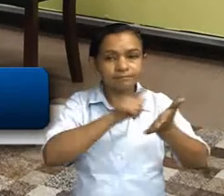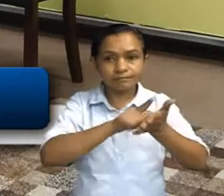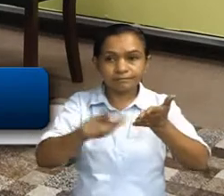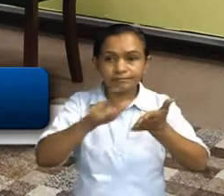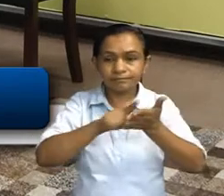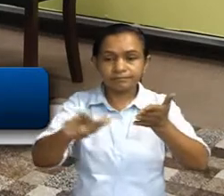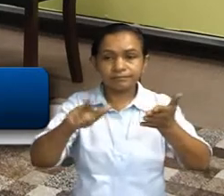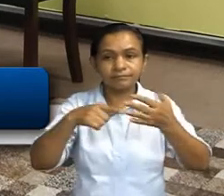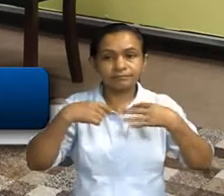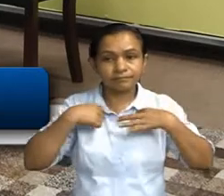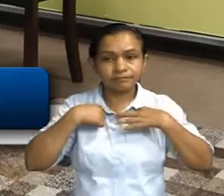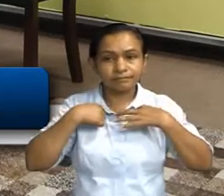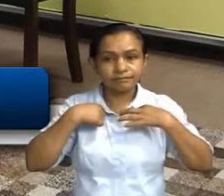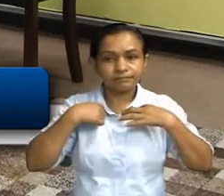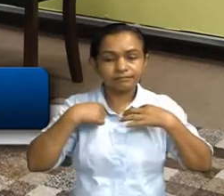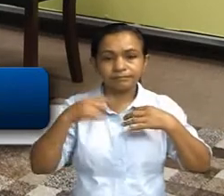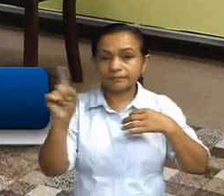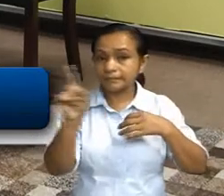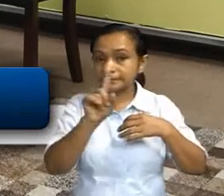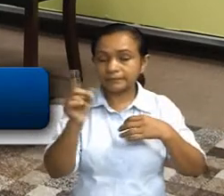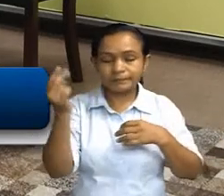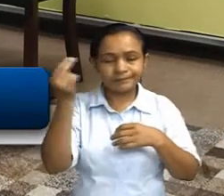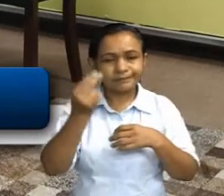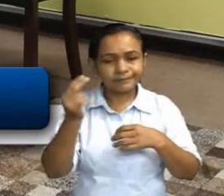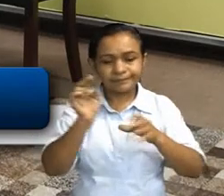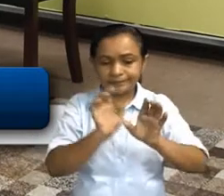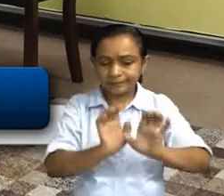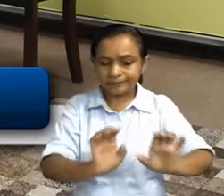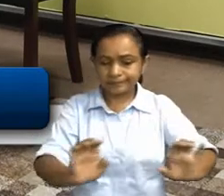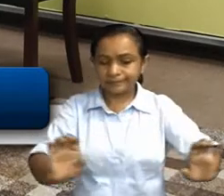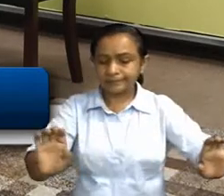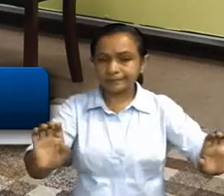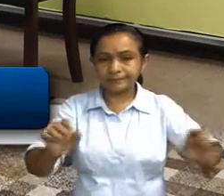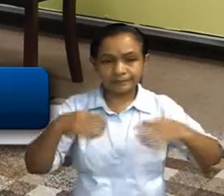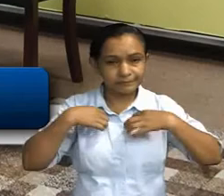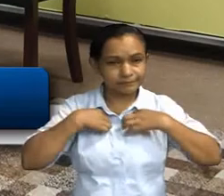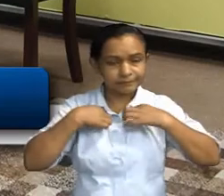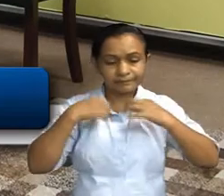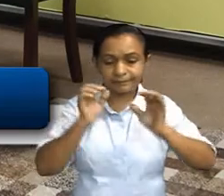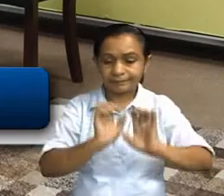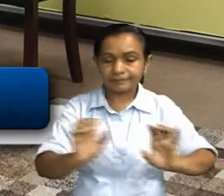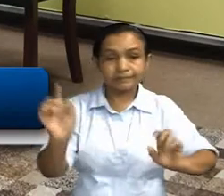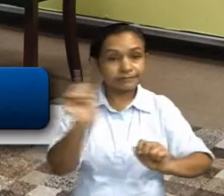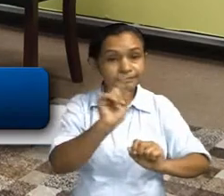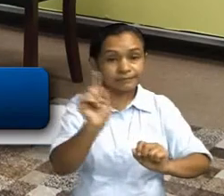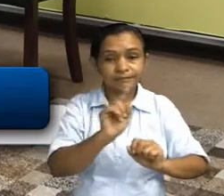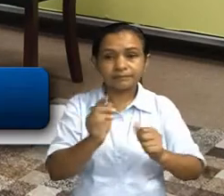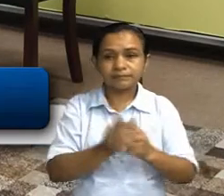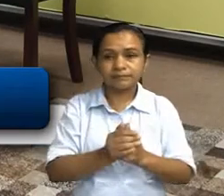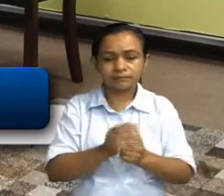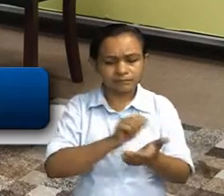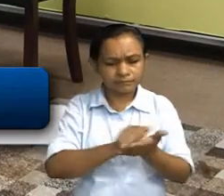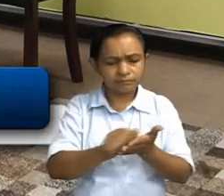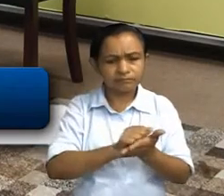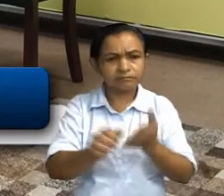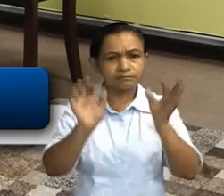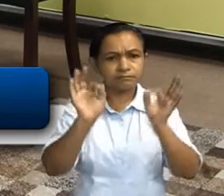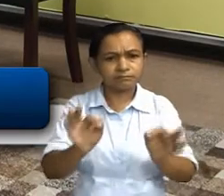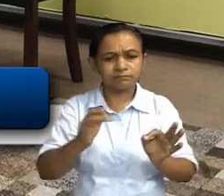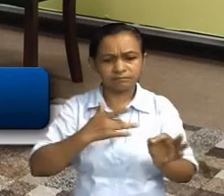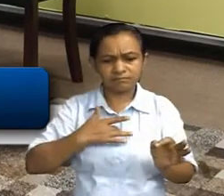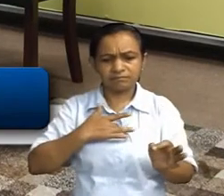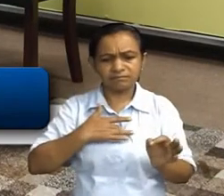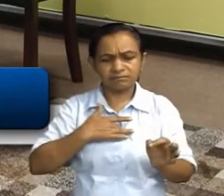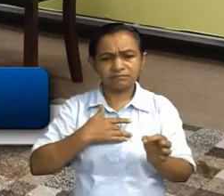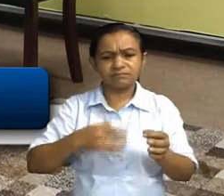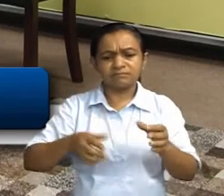de ropa deben ser evitados. Mientras la ropa esté bien limpia, no requiere